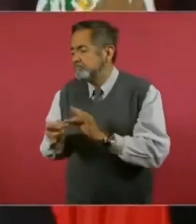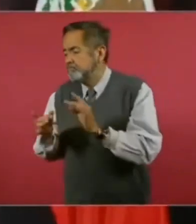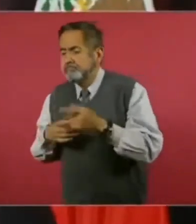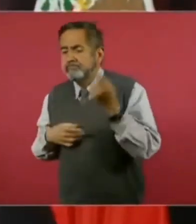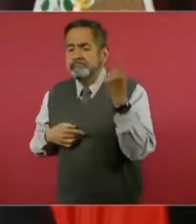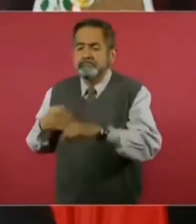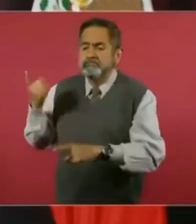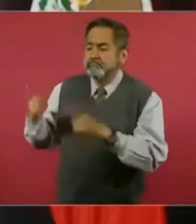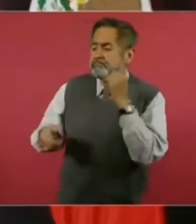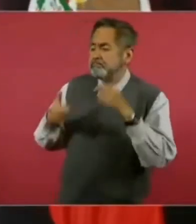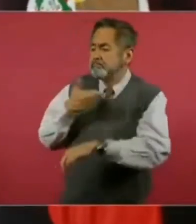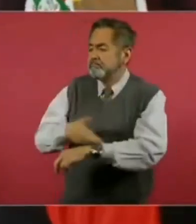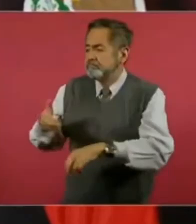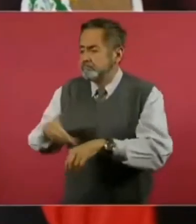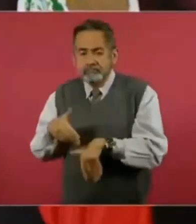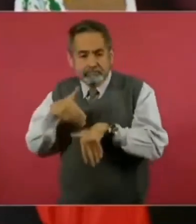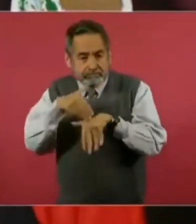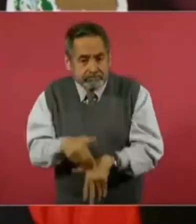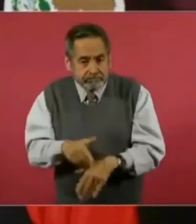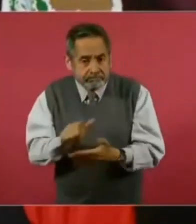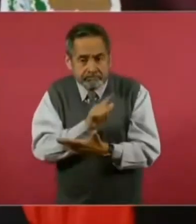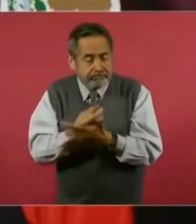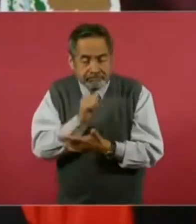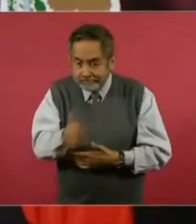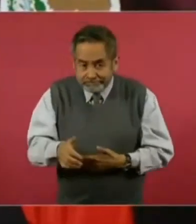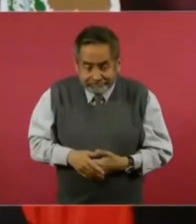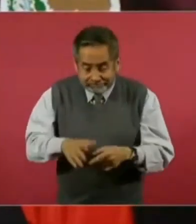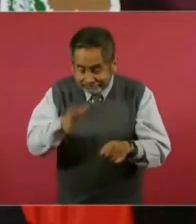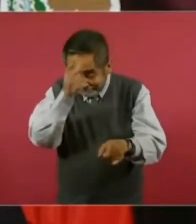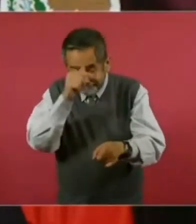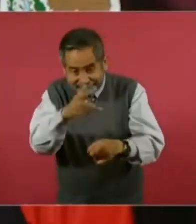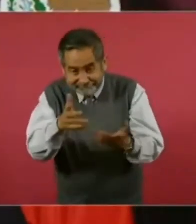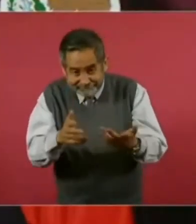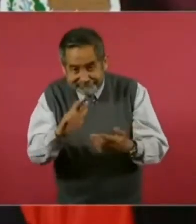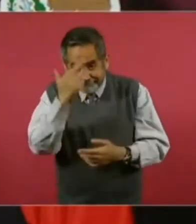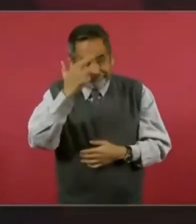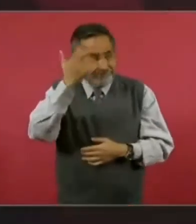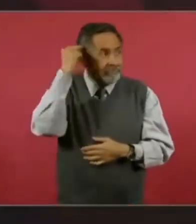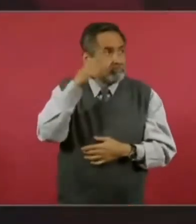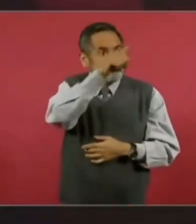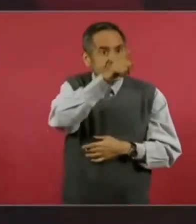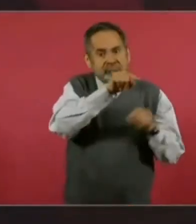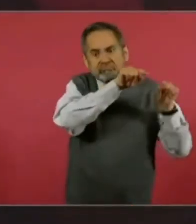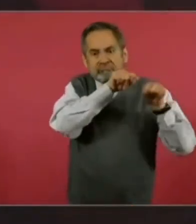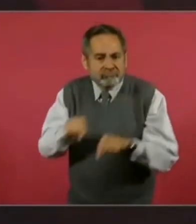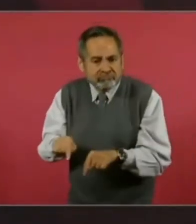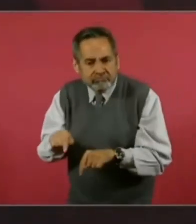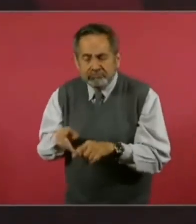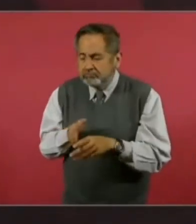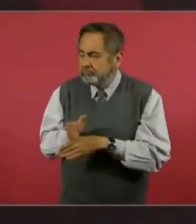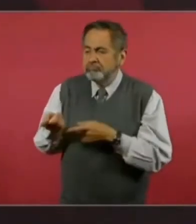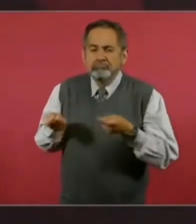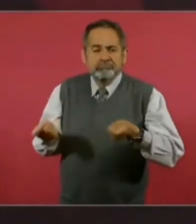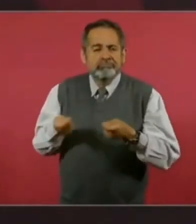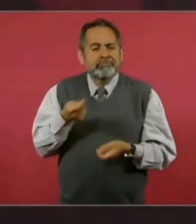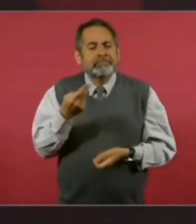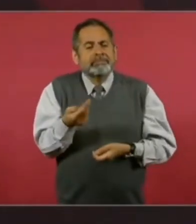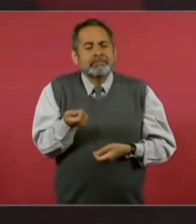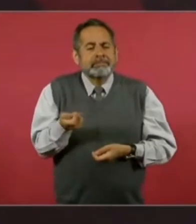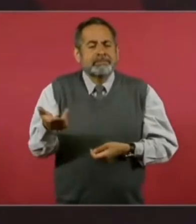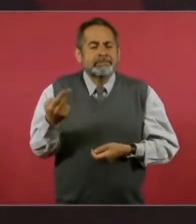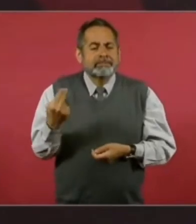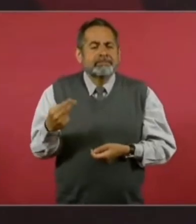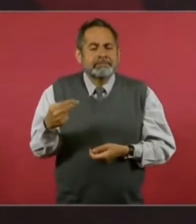sin apego a la legalidad. Acuérdense de que hubo un operativo que se llamó